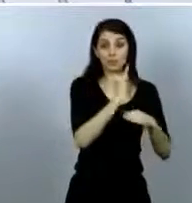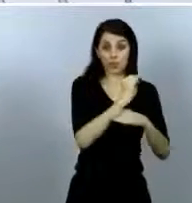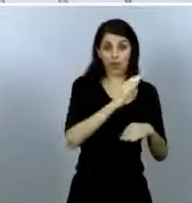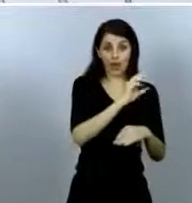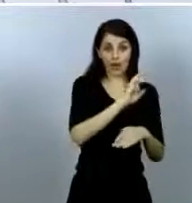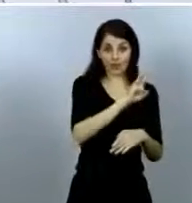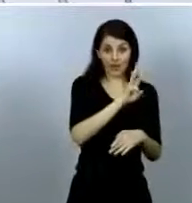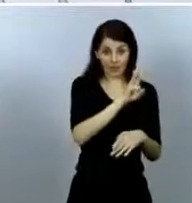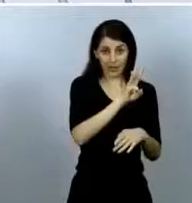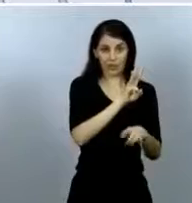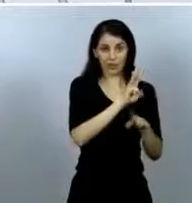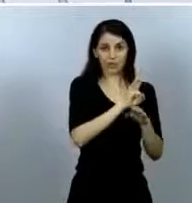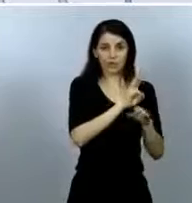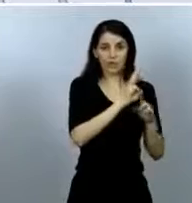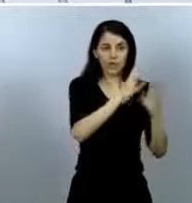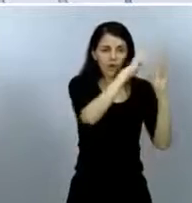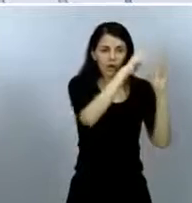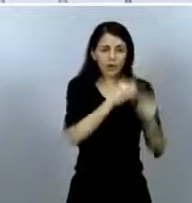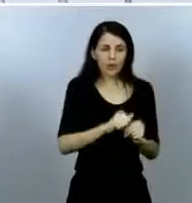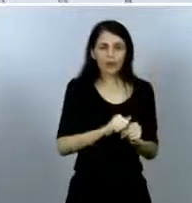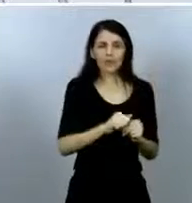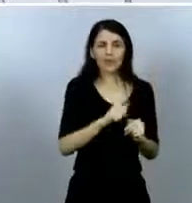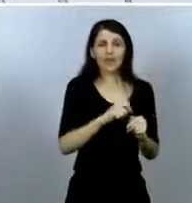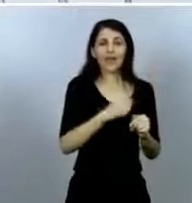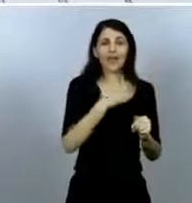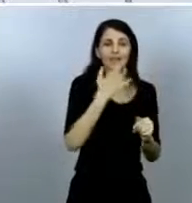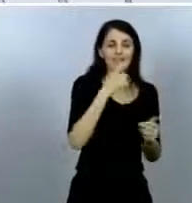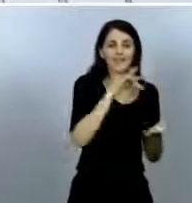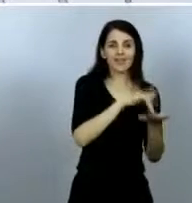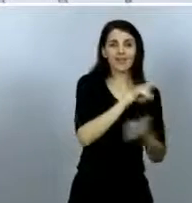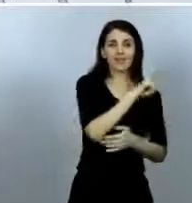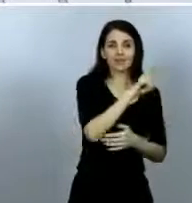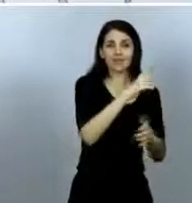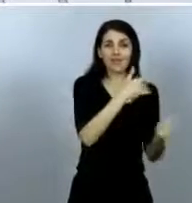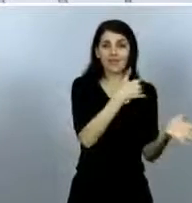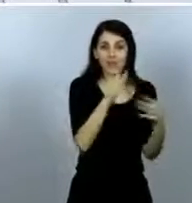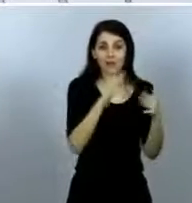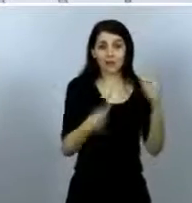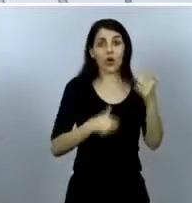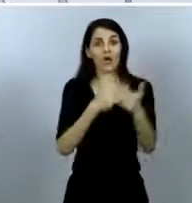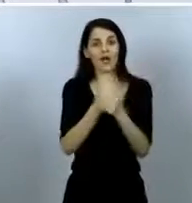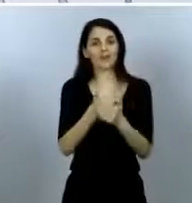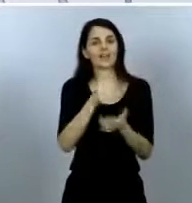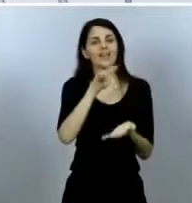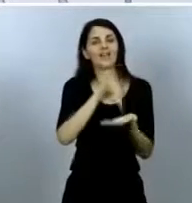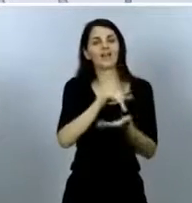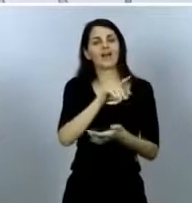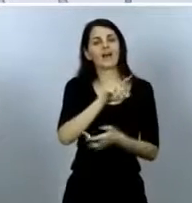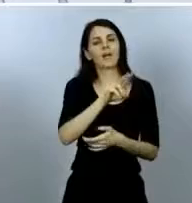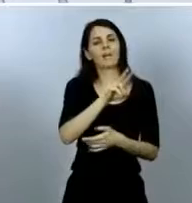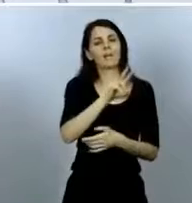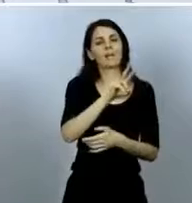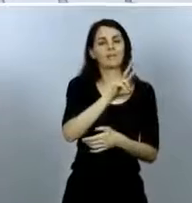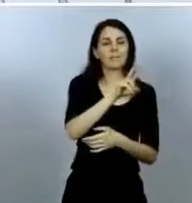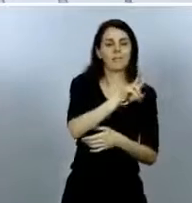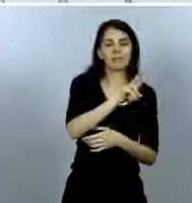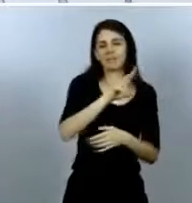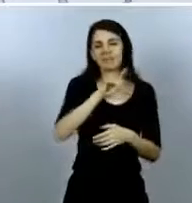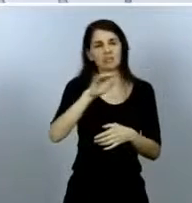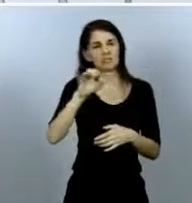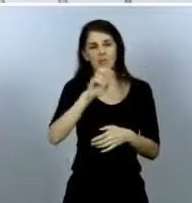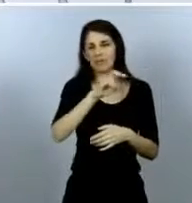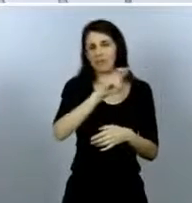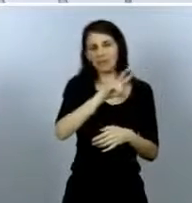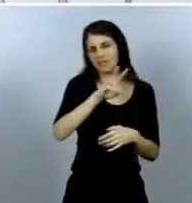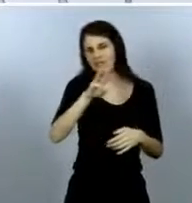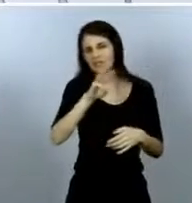principios de marzo me práctica desde el 2 hasta el veintitantos de mayo y los del ine creo que